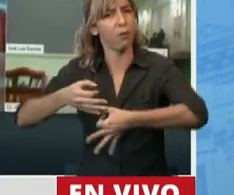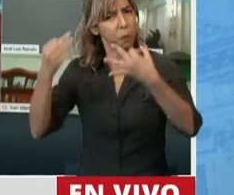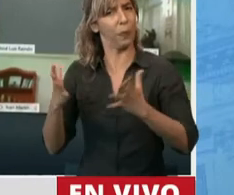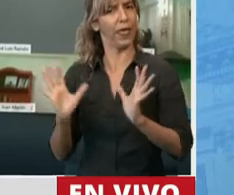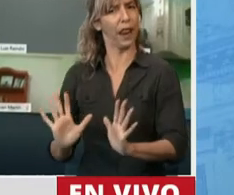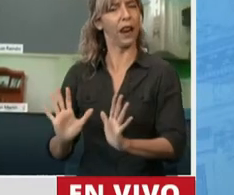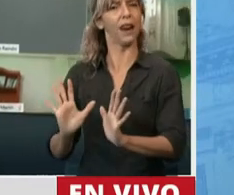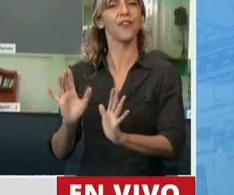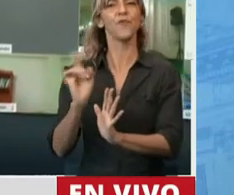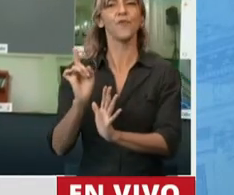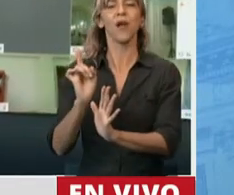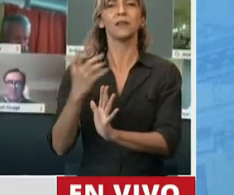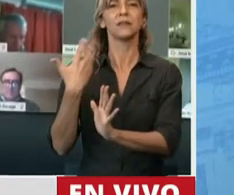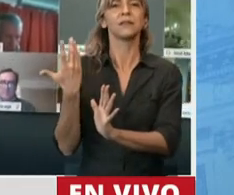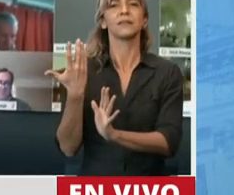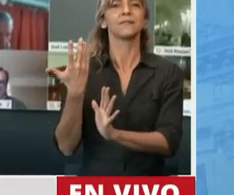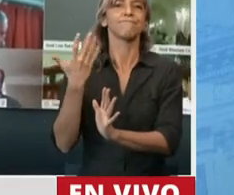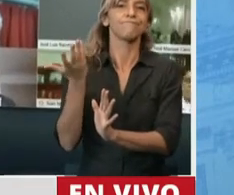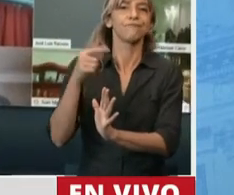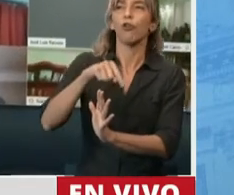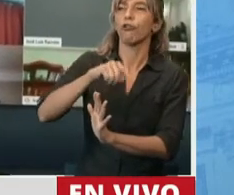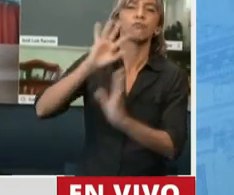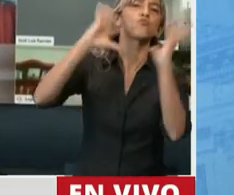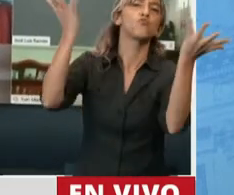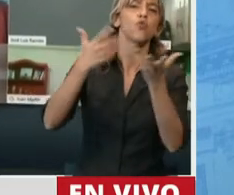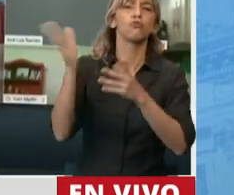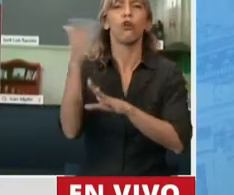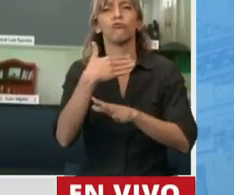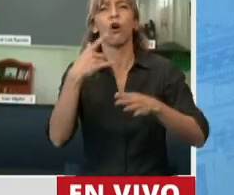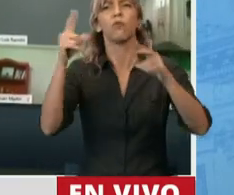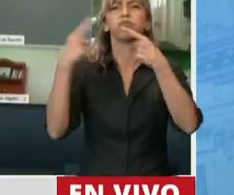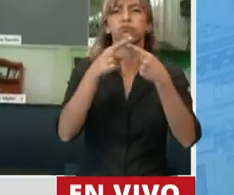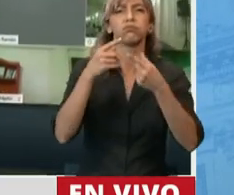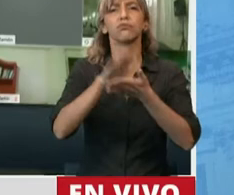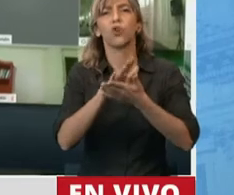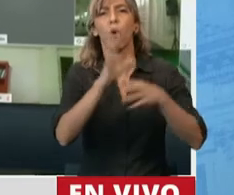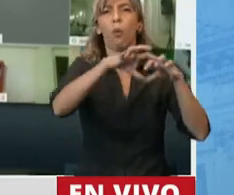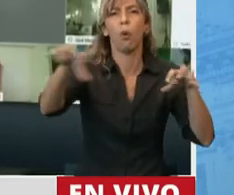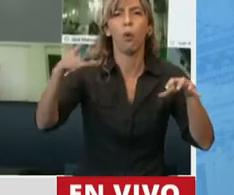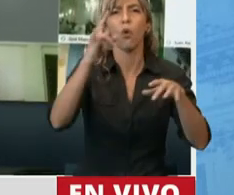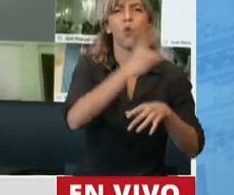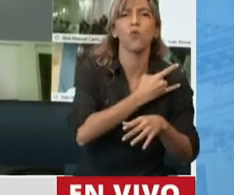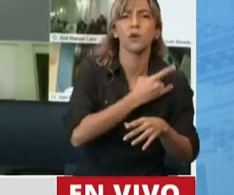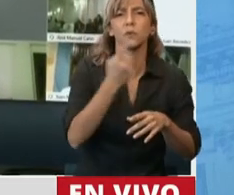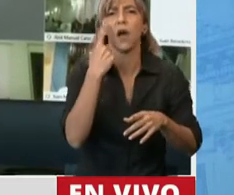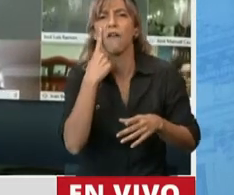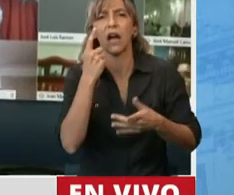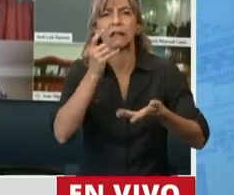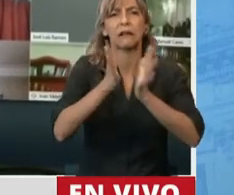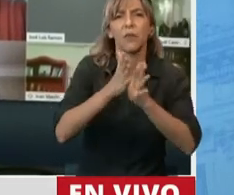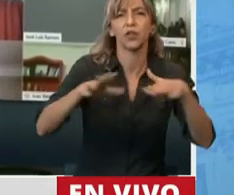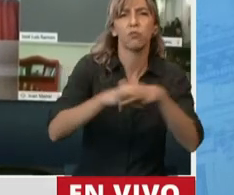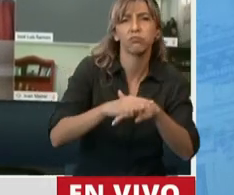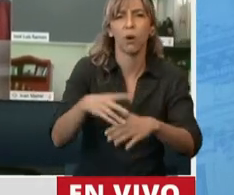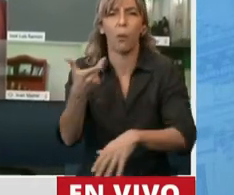se debate toda la industria, los laboratorios, las universidades, en encontrar un tratamiento eficaz, una